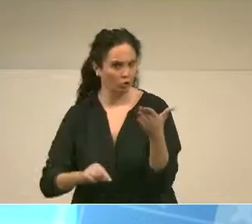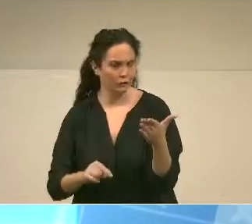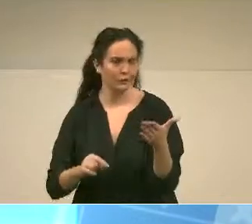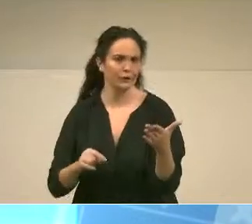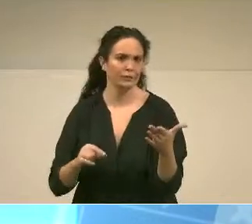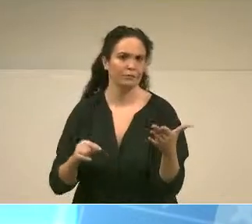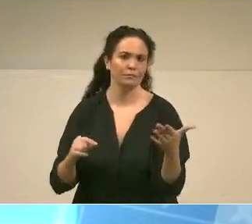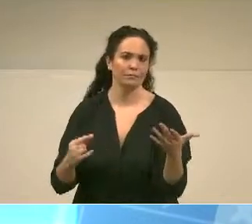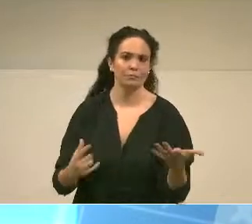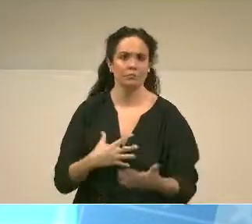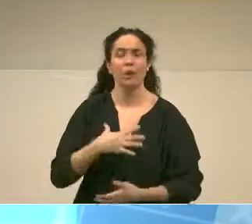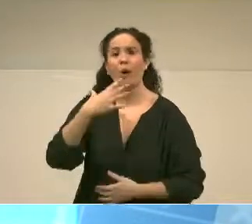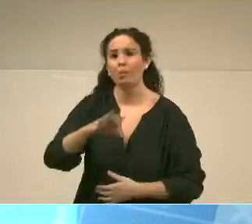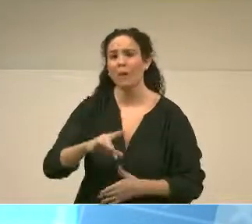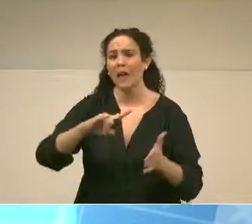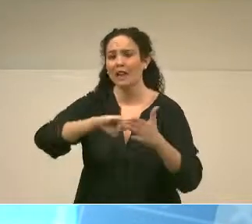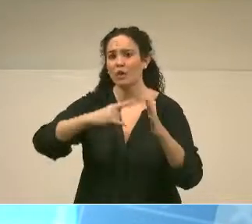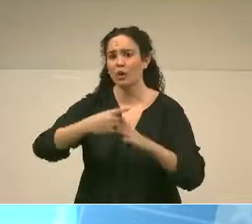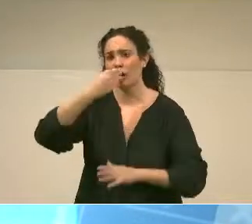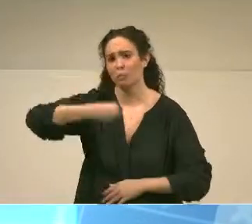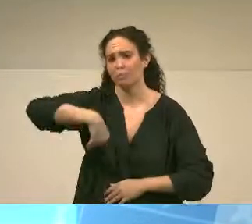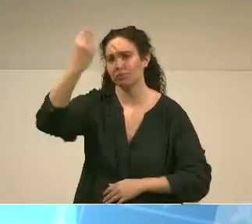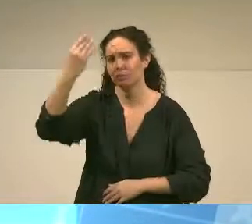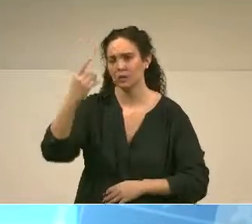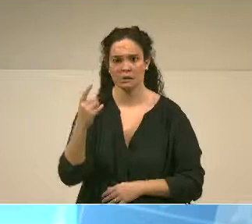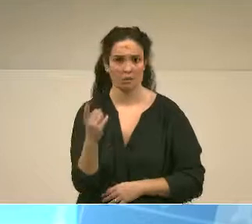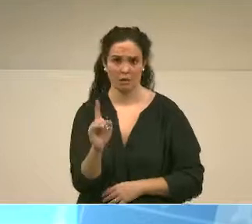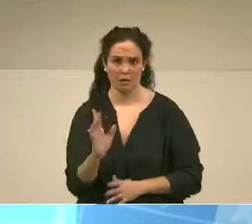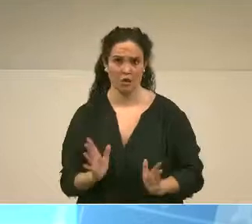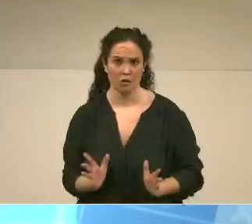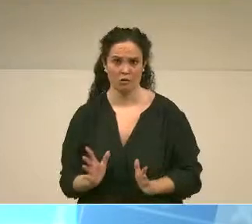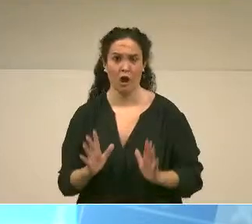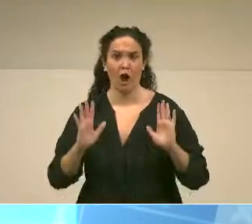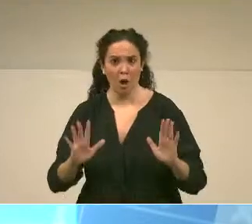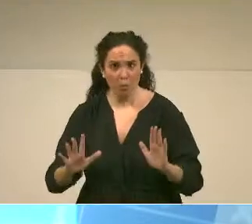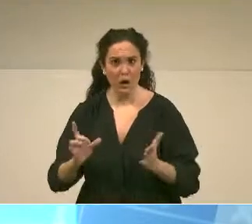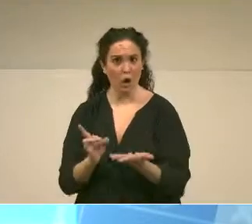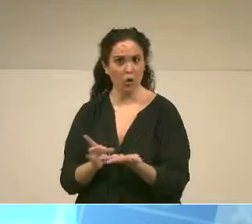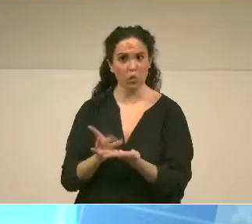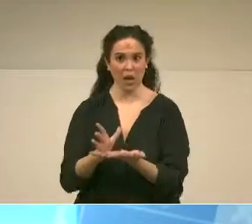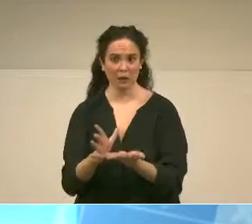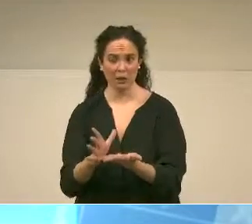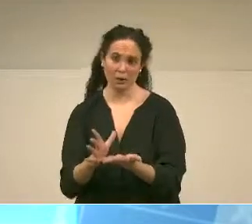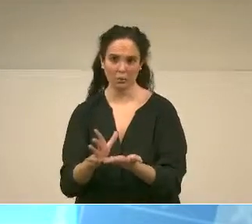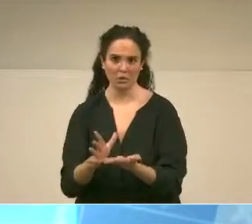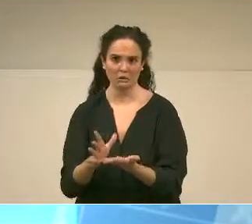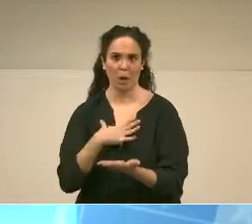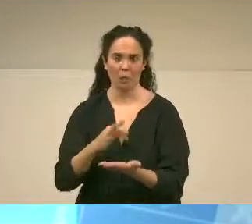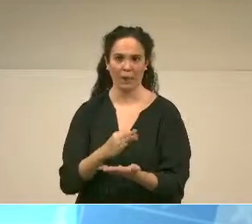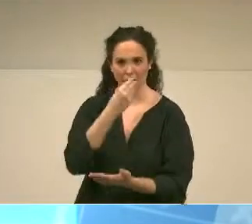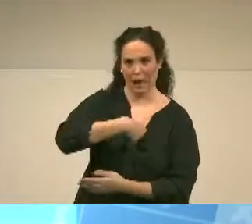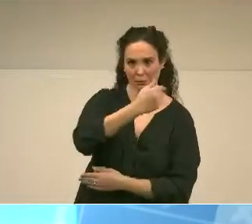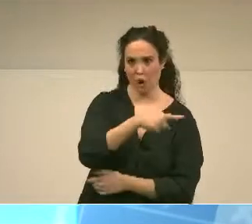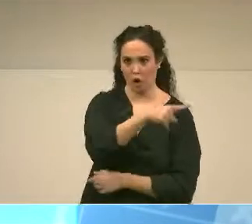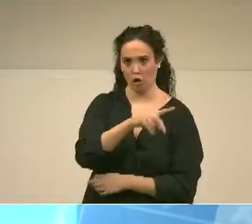la empresa, quizá no sea la salida ideal, pero ante un despido creo que puede ser una alternativa a explorar. Por tanto, hay